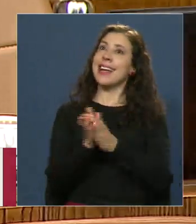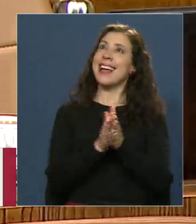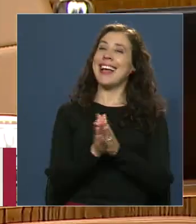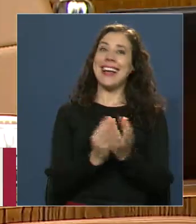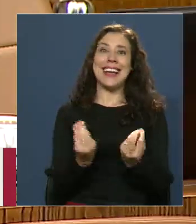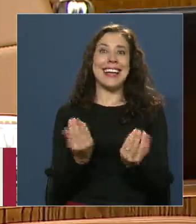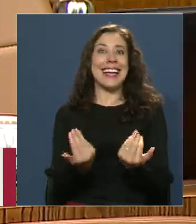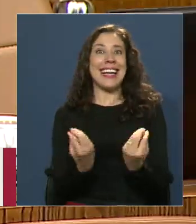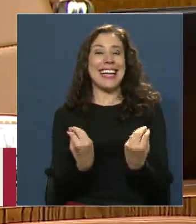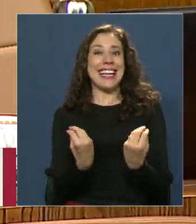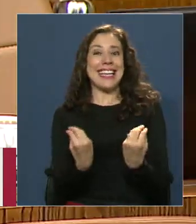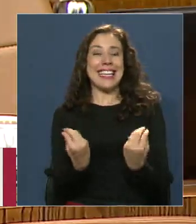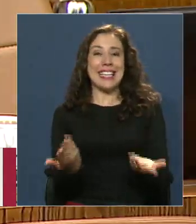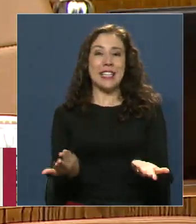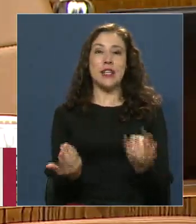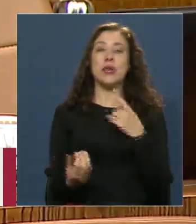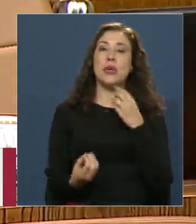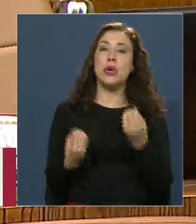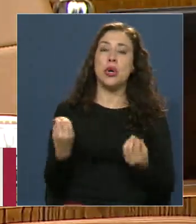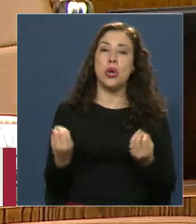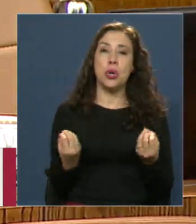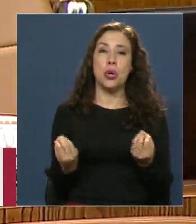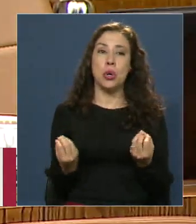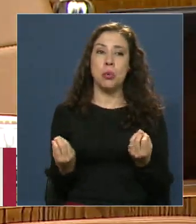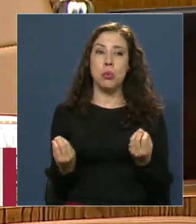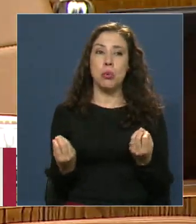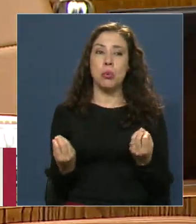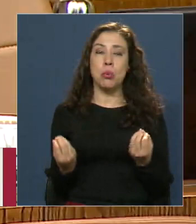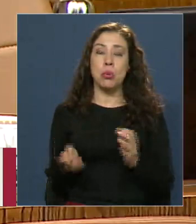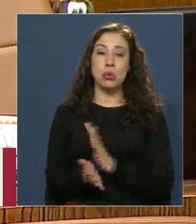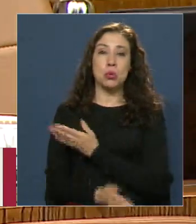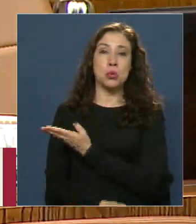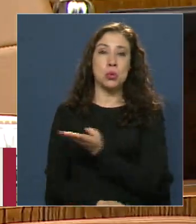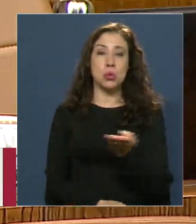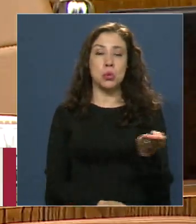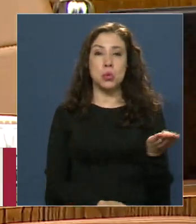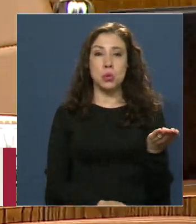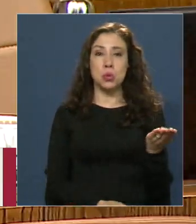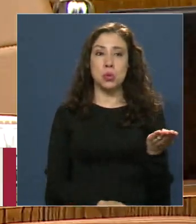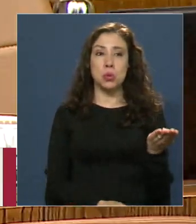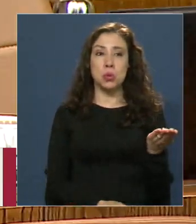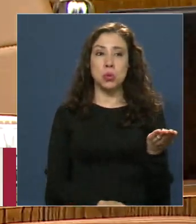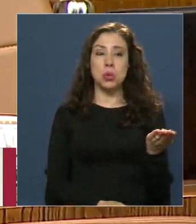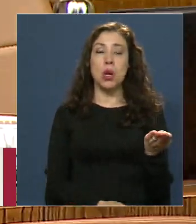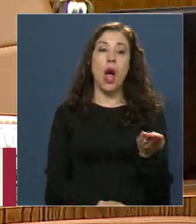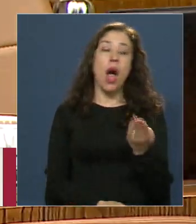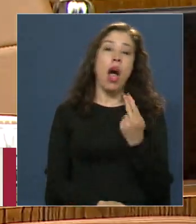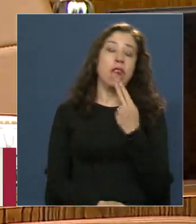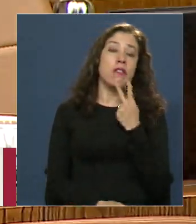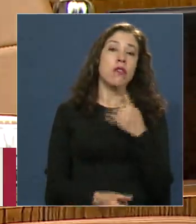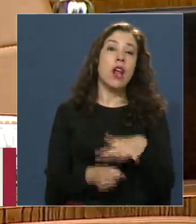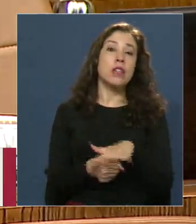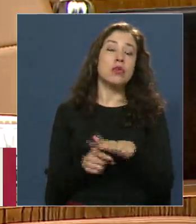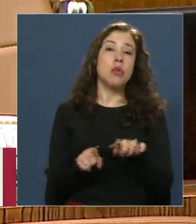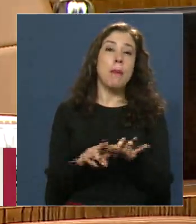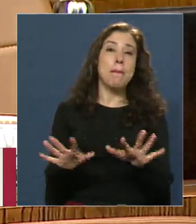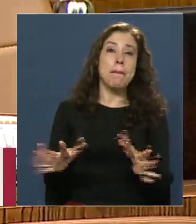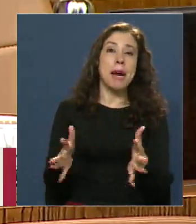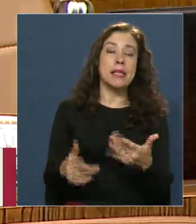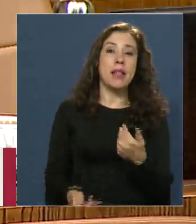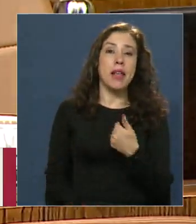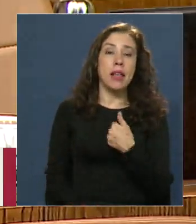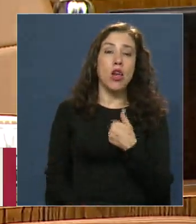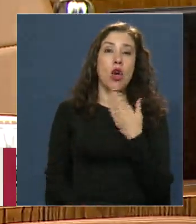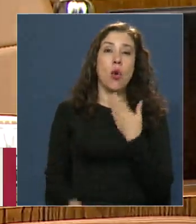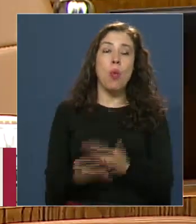expectativa. Porque claro, todos ustedes habrán tenido una experiencia similar a la mía,